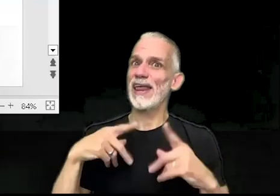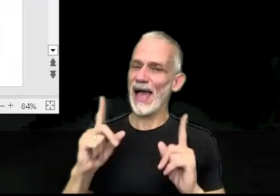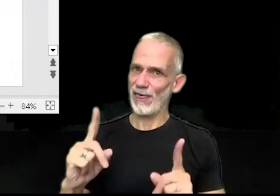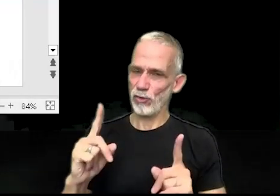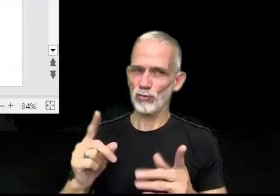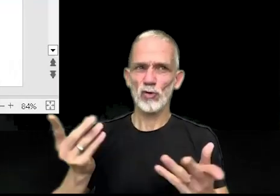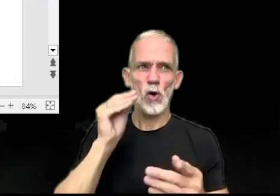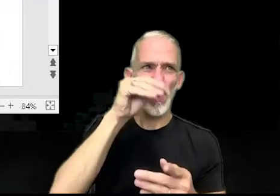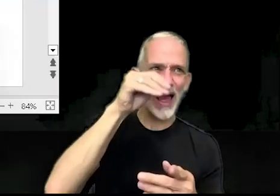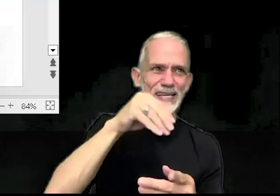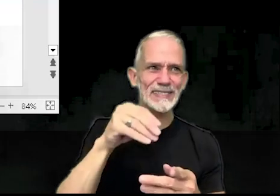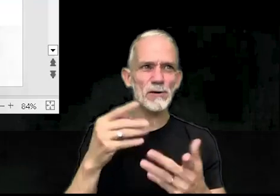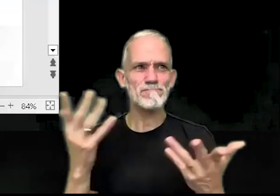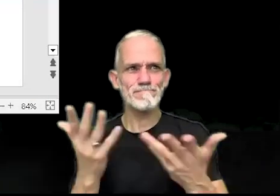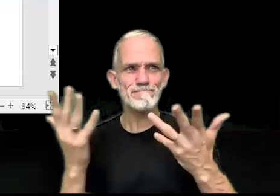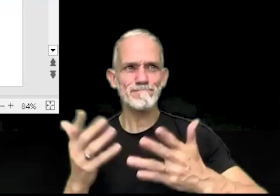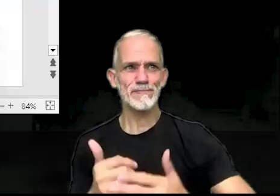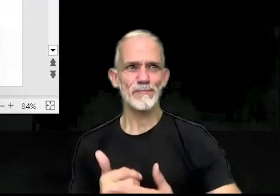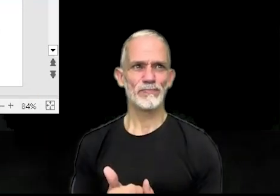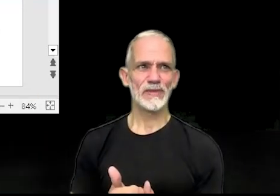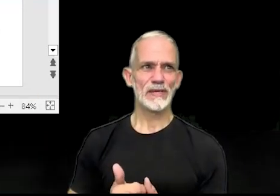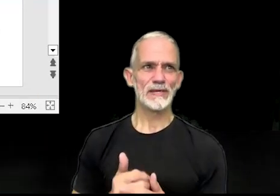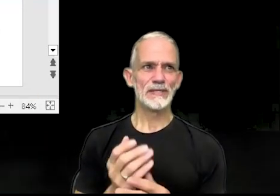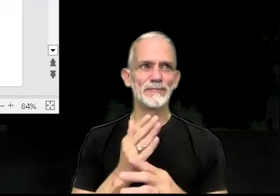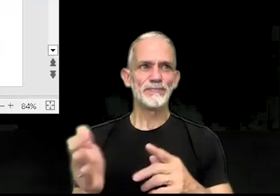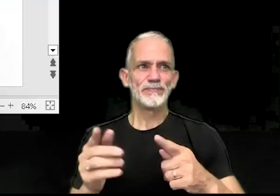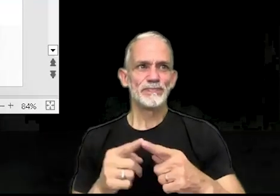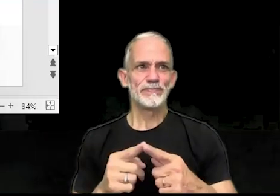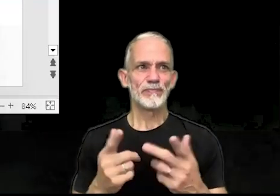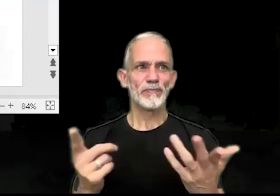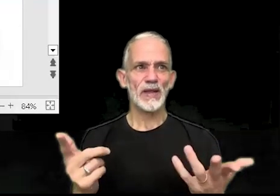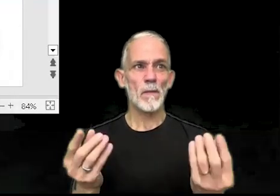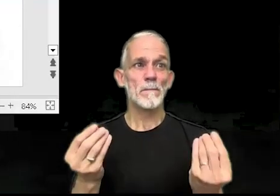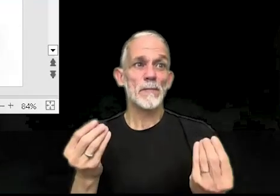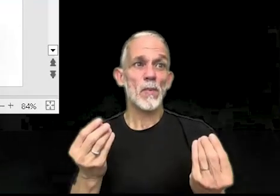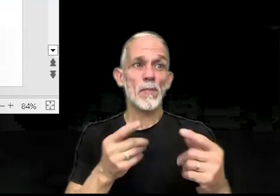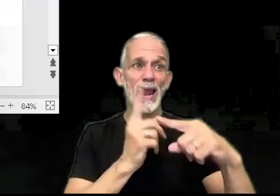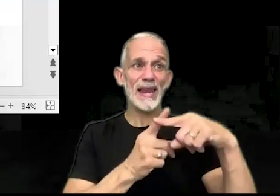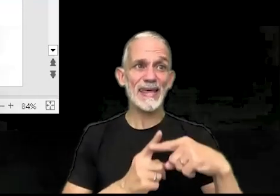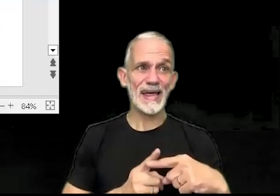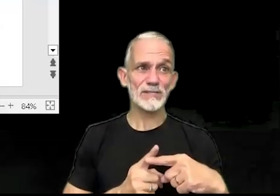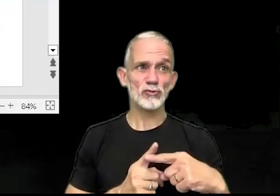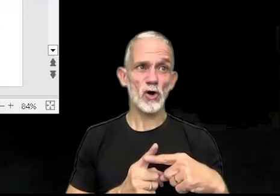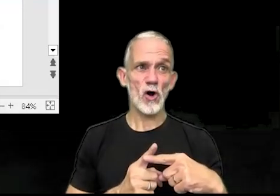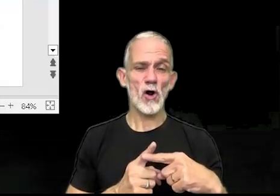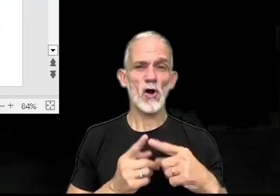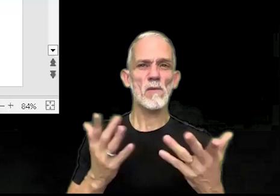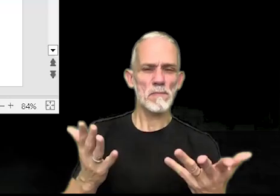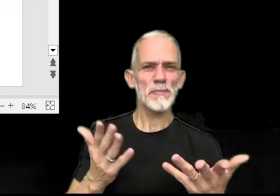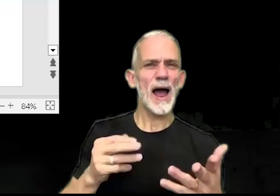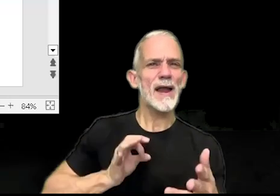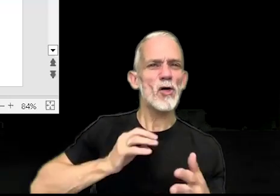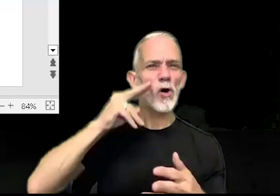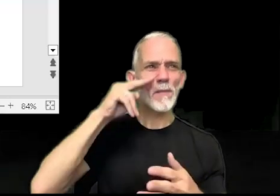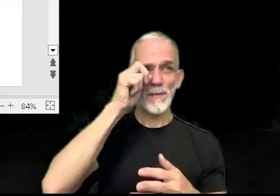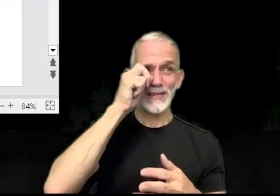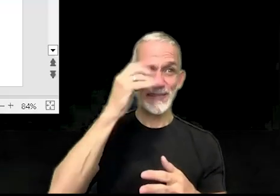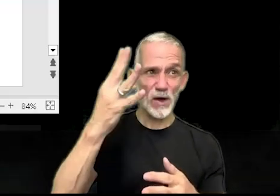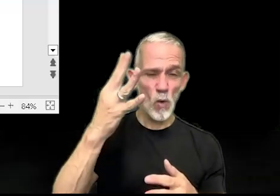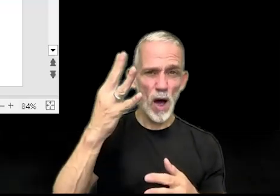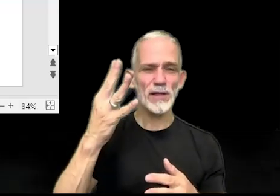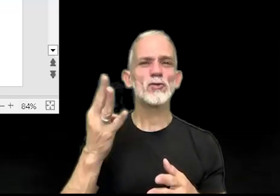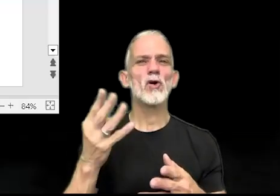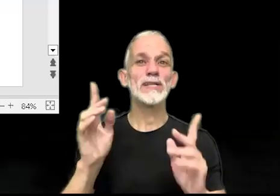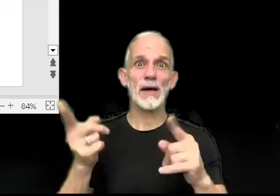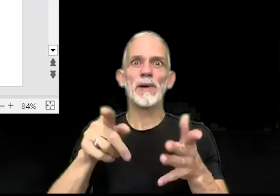feriados. Esta exención ha quedado sin efecto para la liquidación 2024, al igual que se derogó el